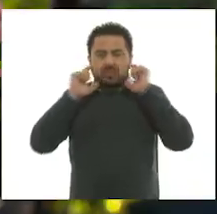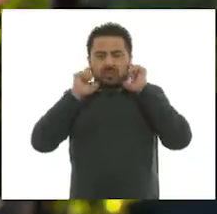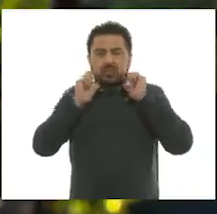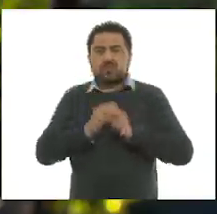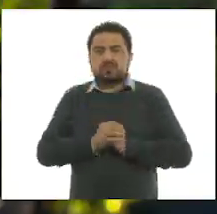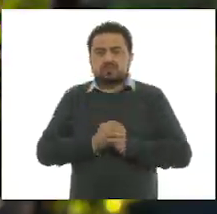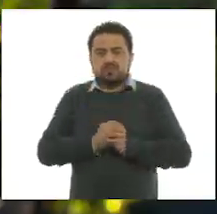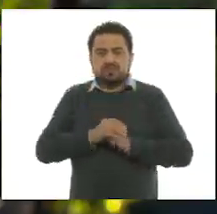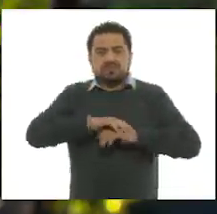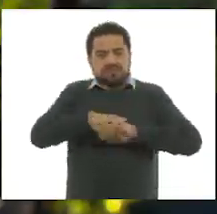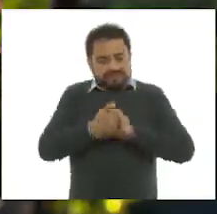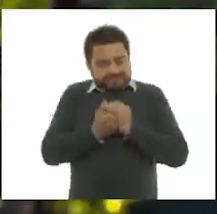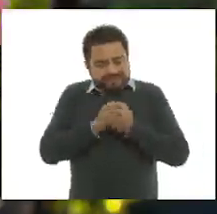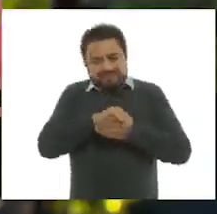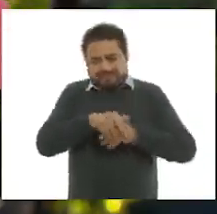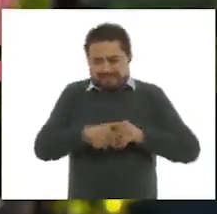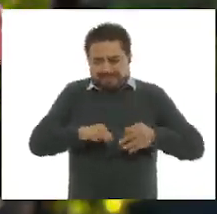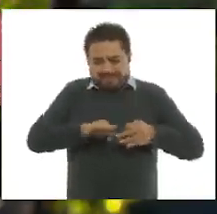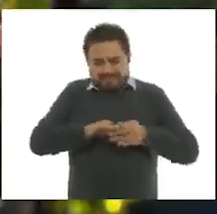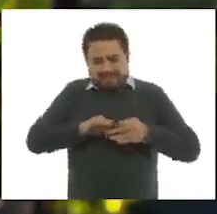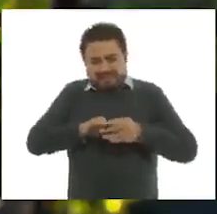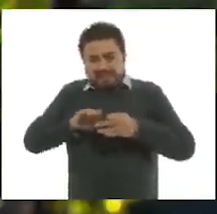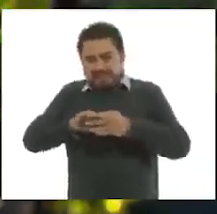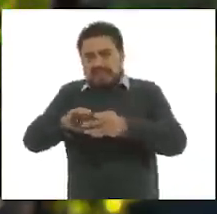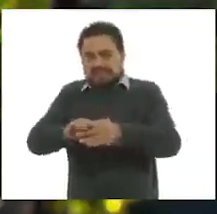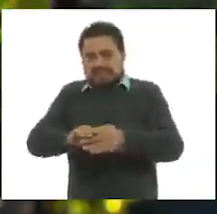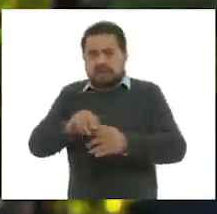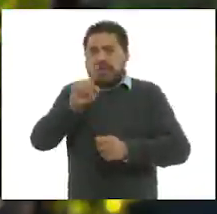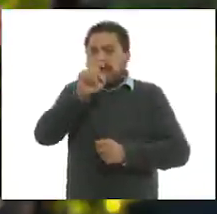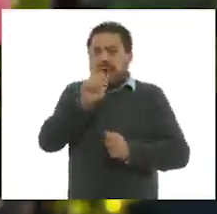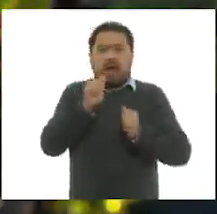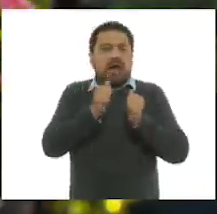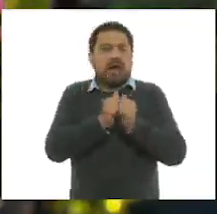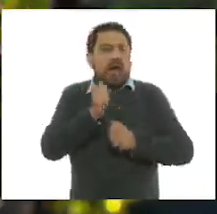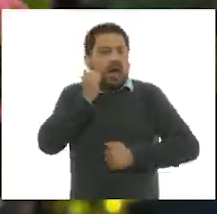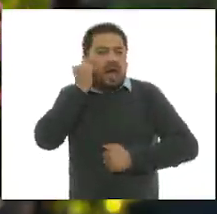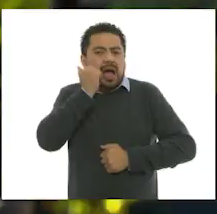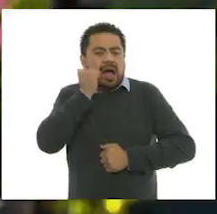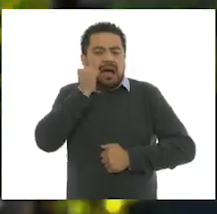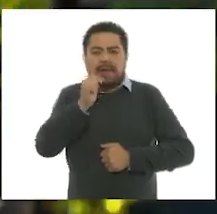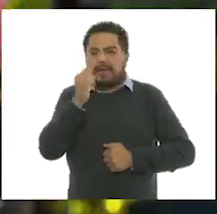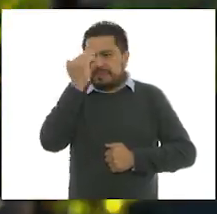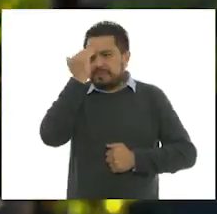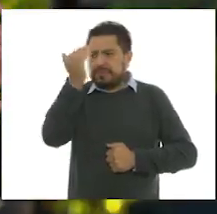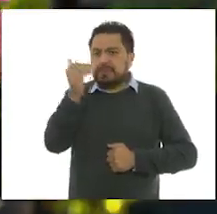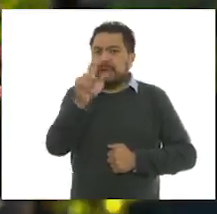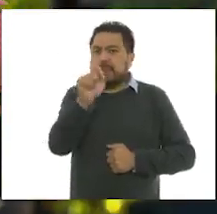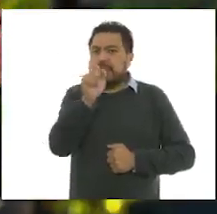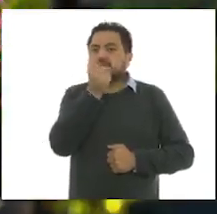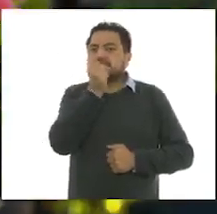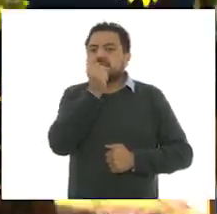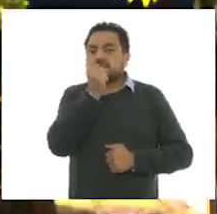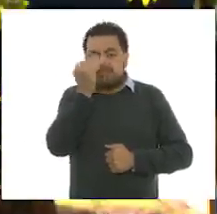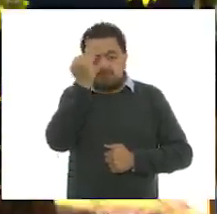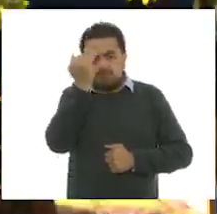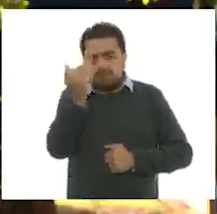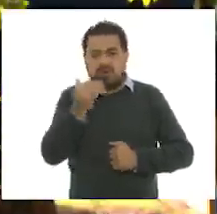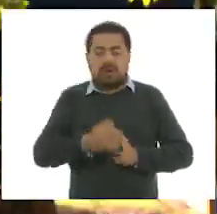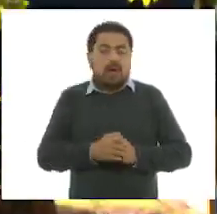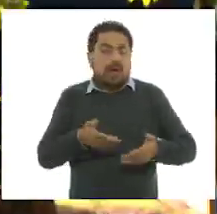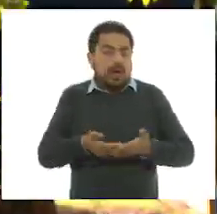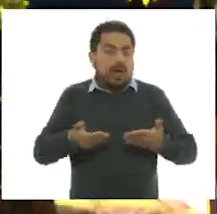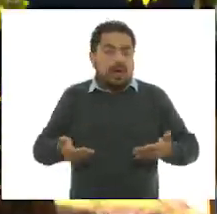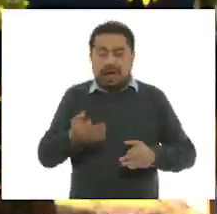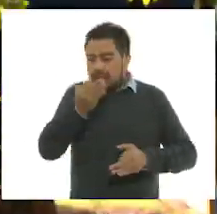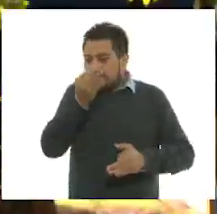cubrebocas. Lava tus manos frecuentemente con agua y con jabón, por lo menos durante 20 segundos. Ahora